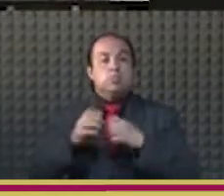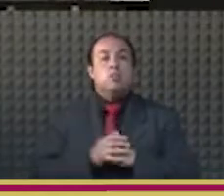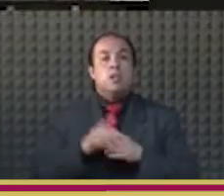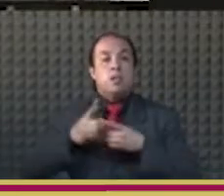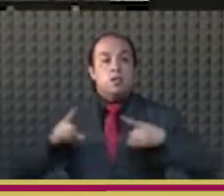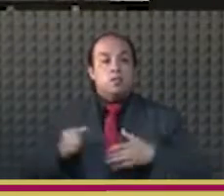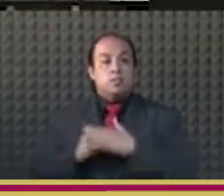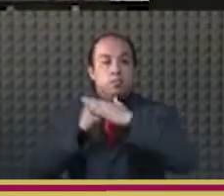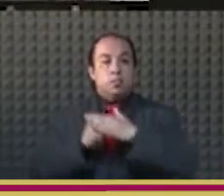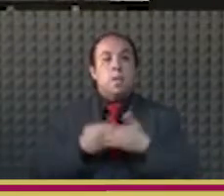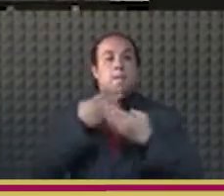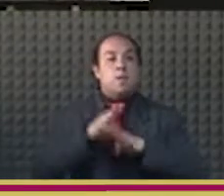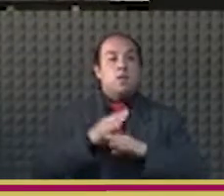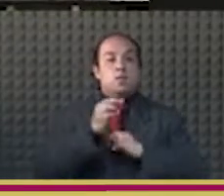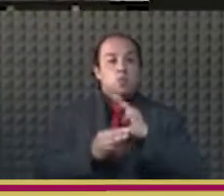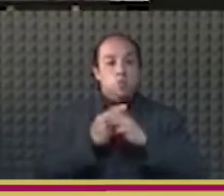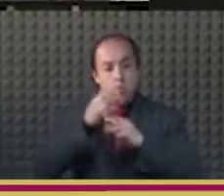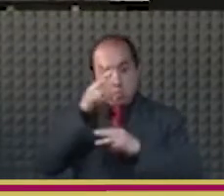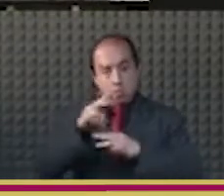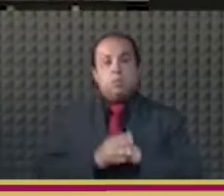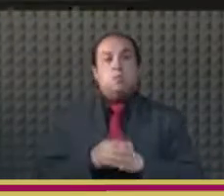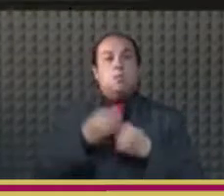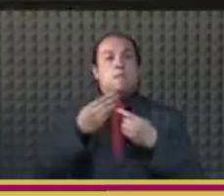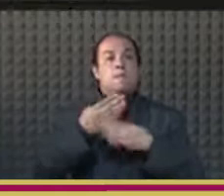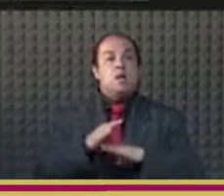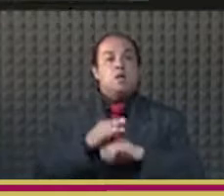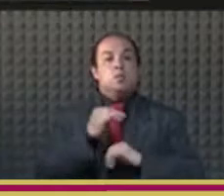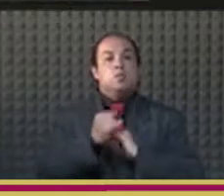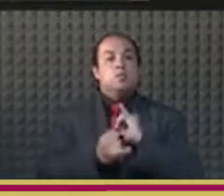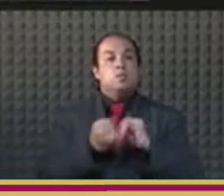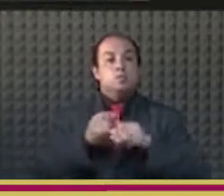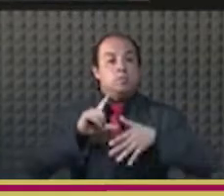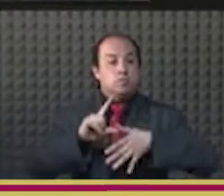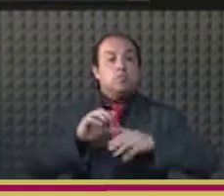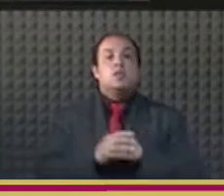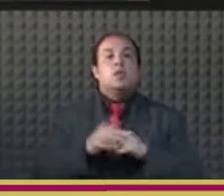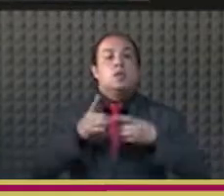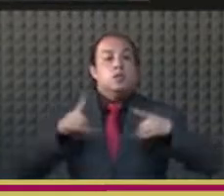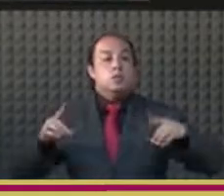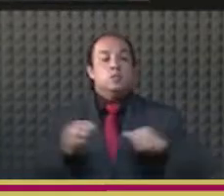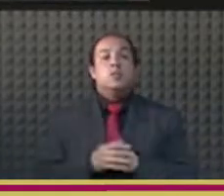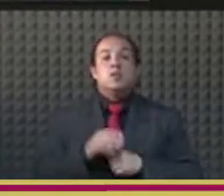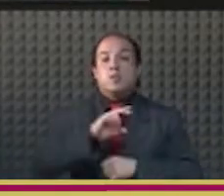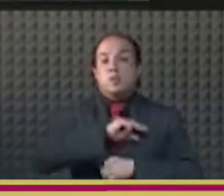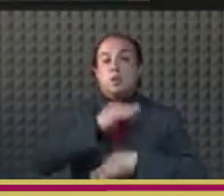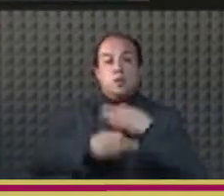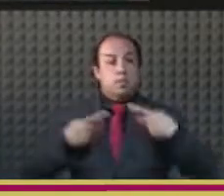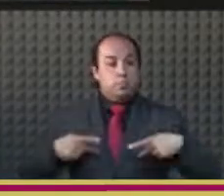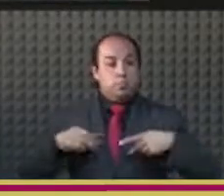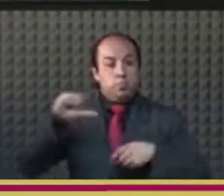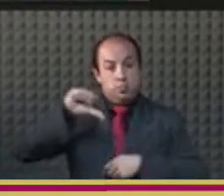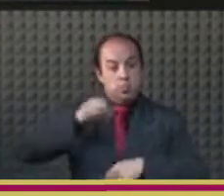en México, del Banco Interamericano de Desarrollo, especialmente a todas las personas que en esta